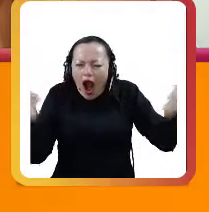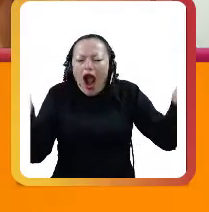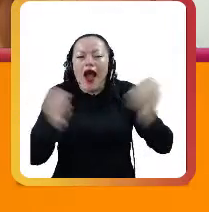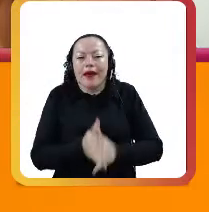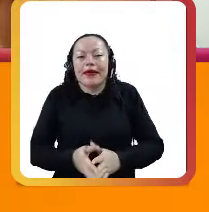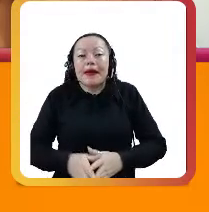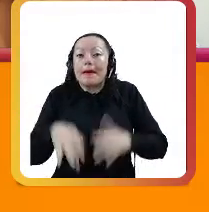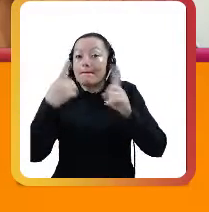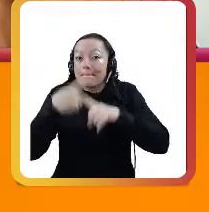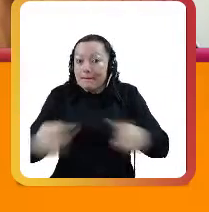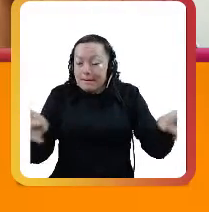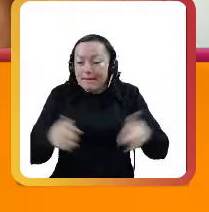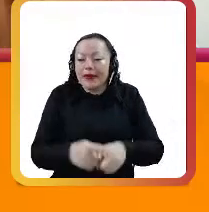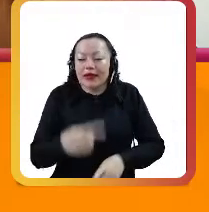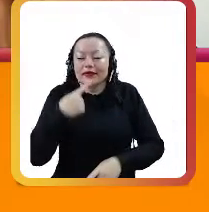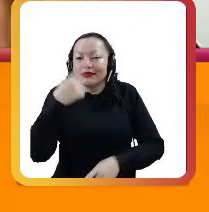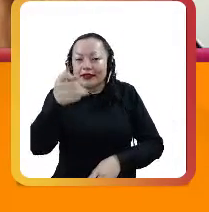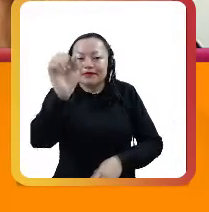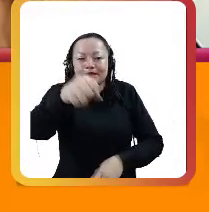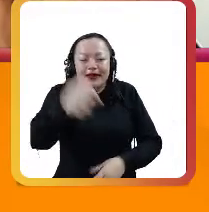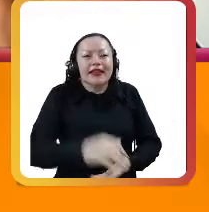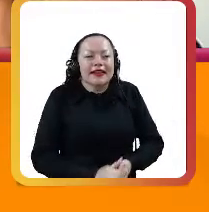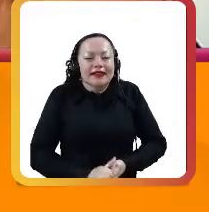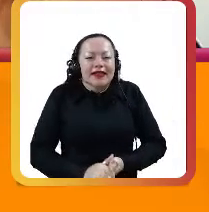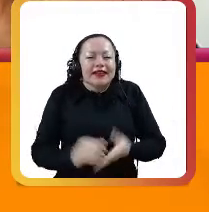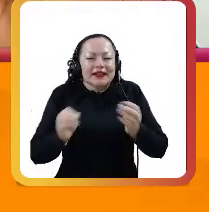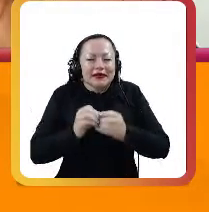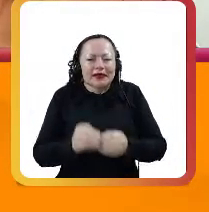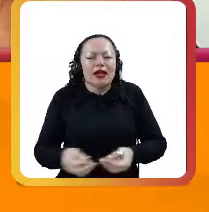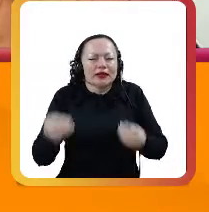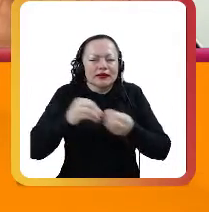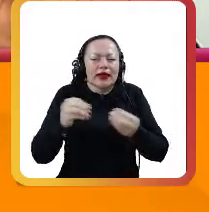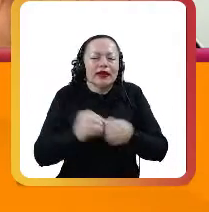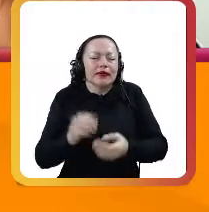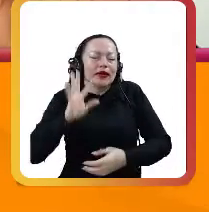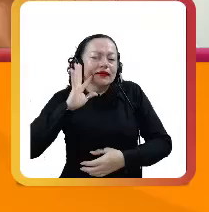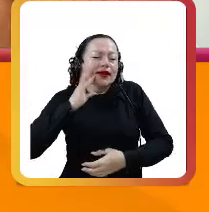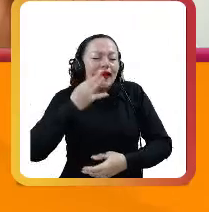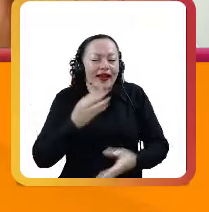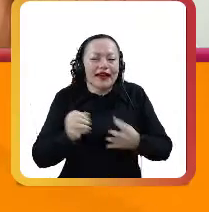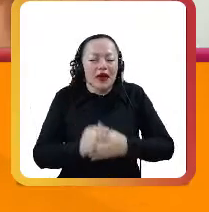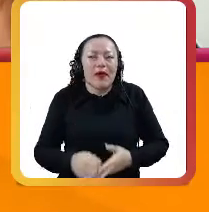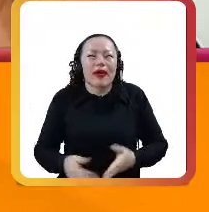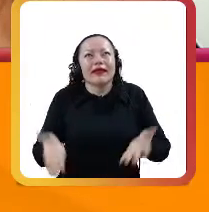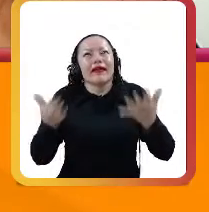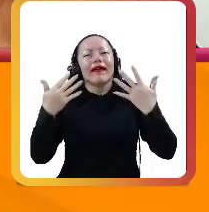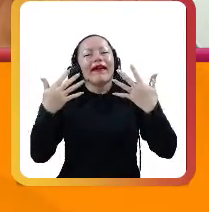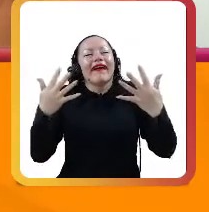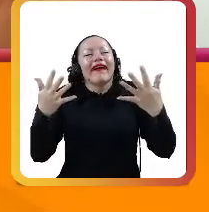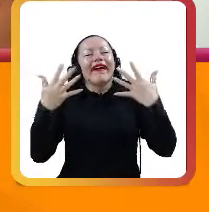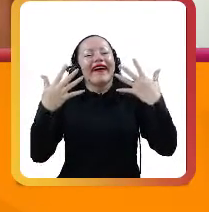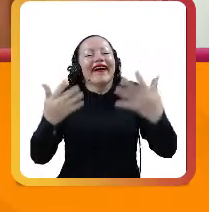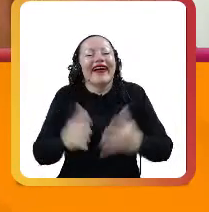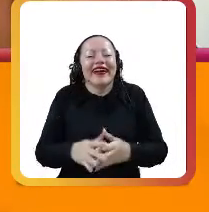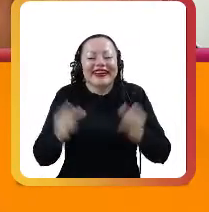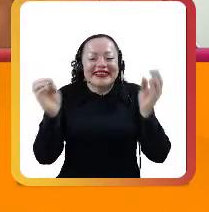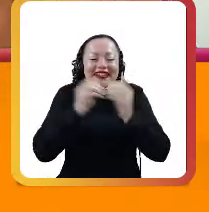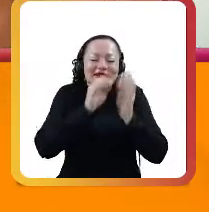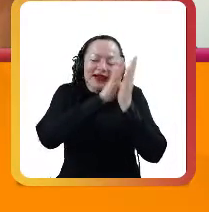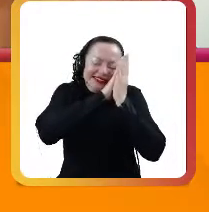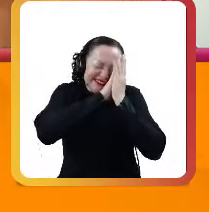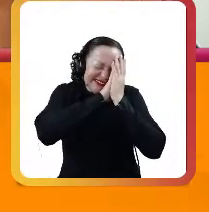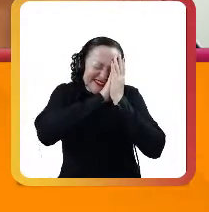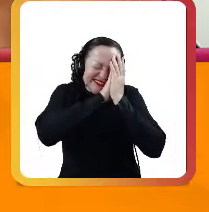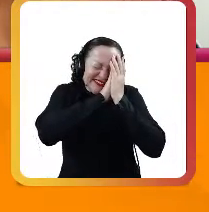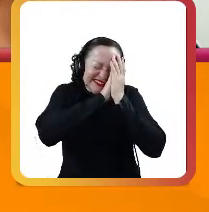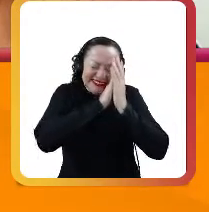pero está... Que refresca bastante, bastante rica, bastante agradable para estar dormido.